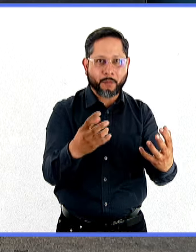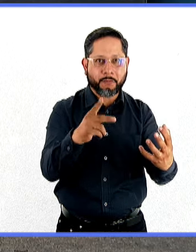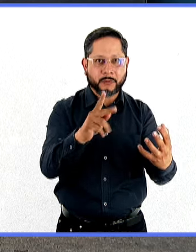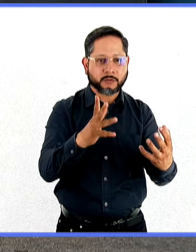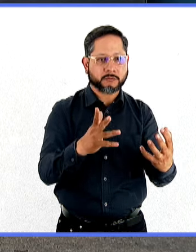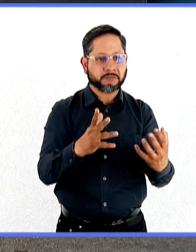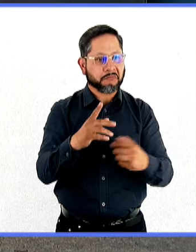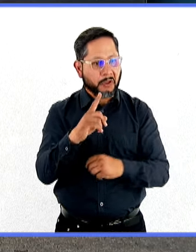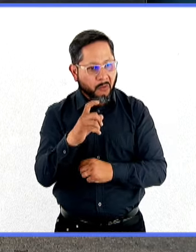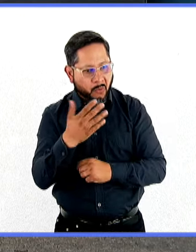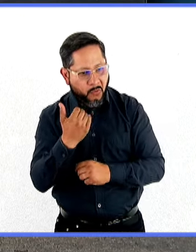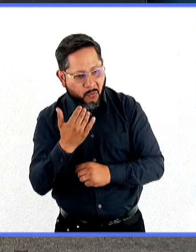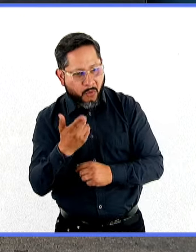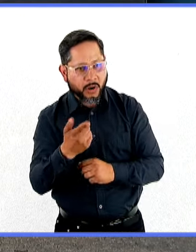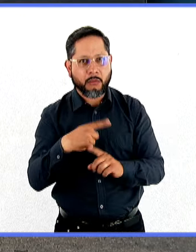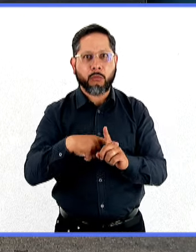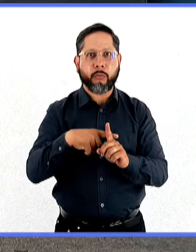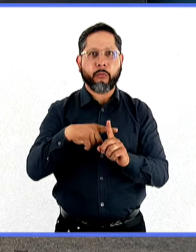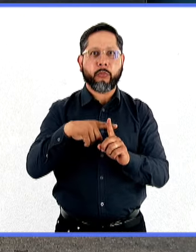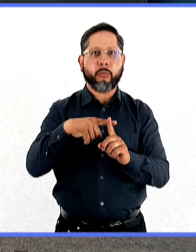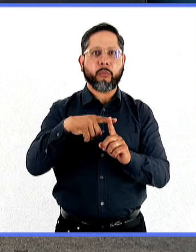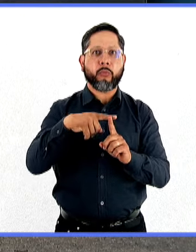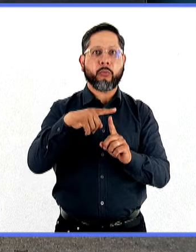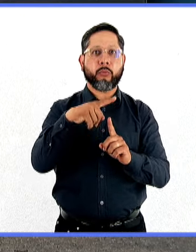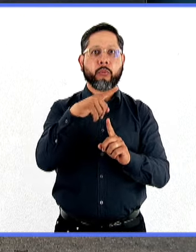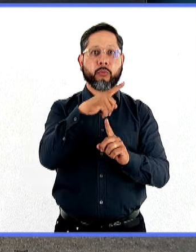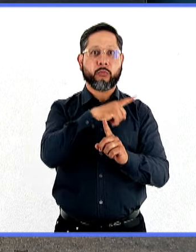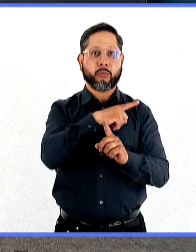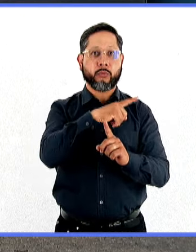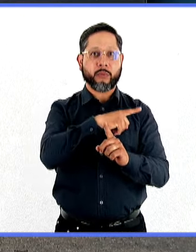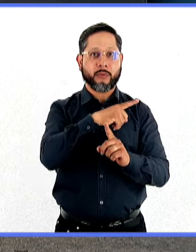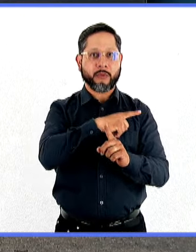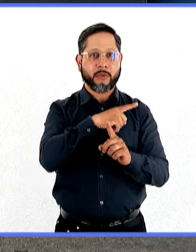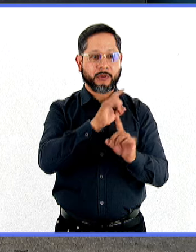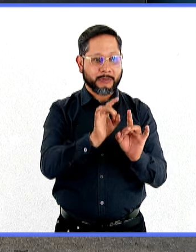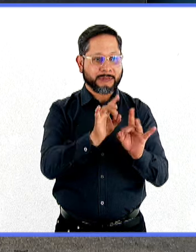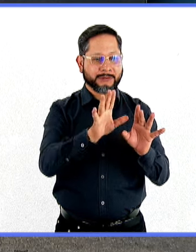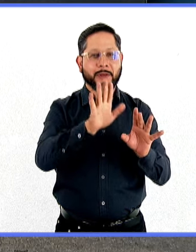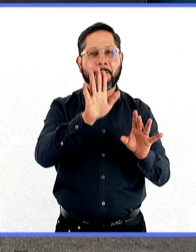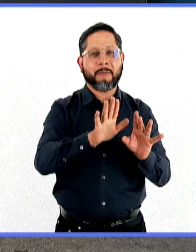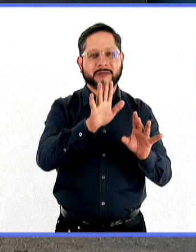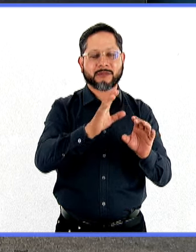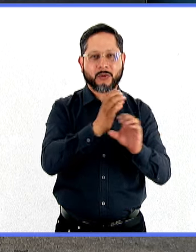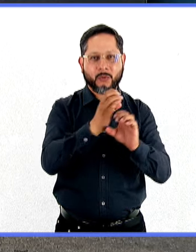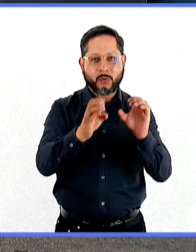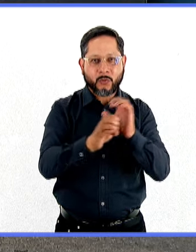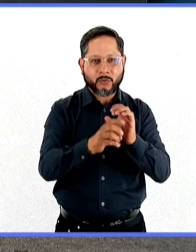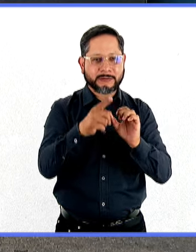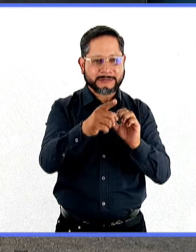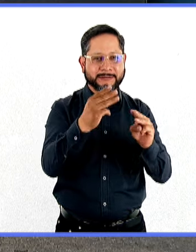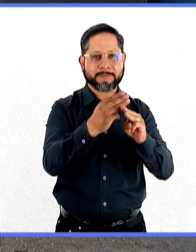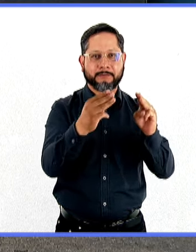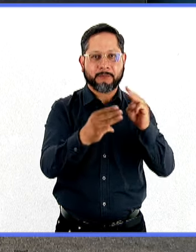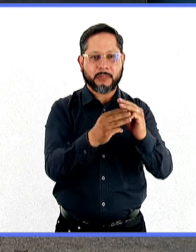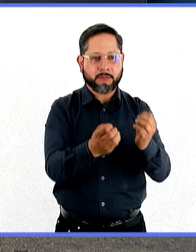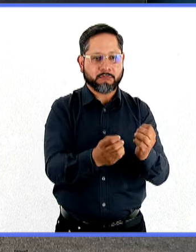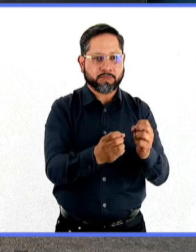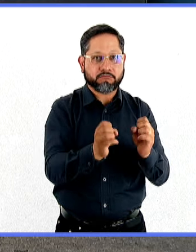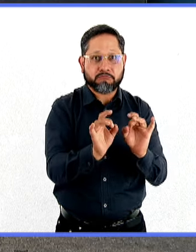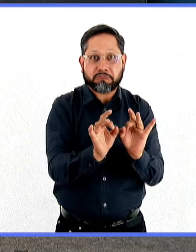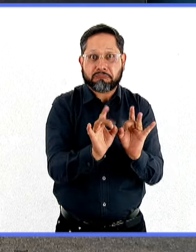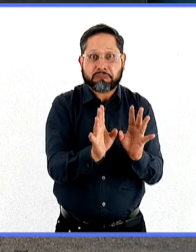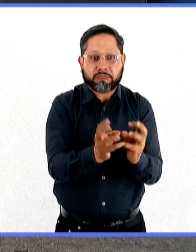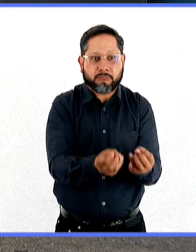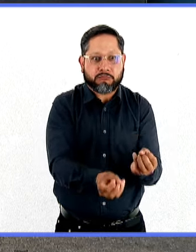poca humedad y altas temperaturas por eso se le denomina material combustible porque es la materia que puede iniciar y